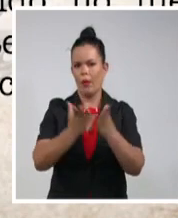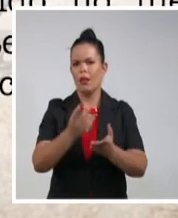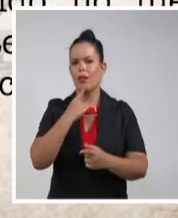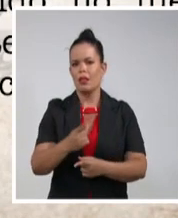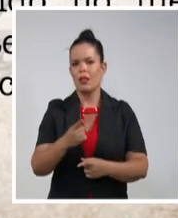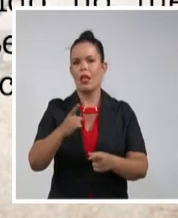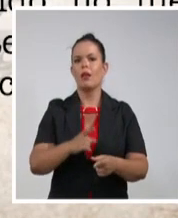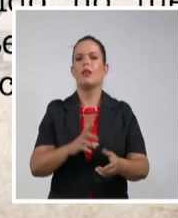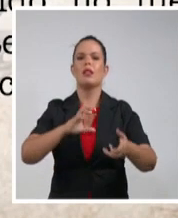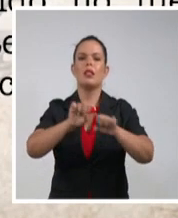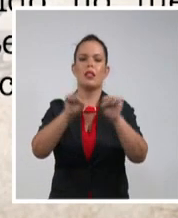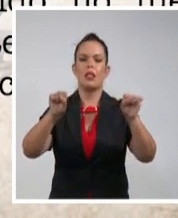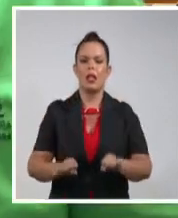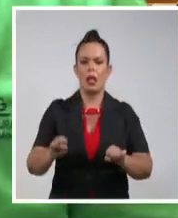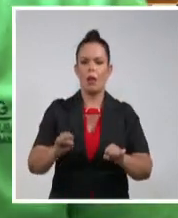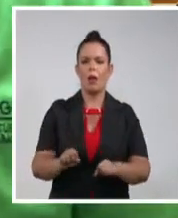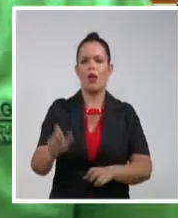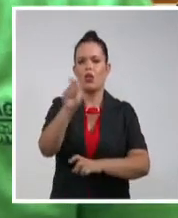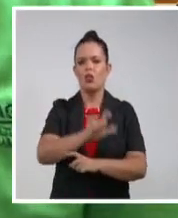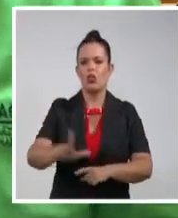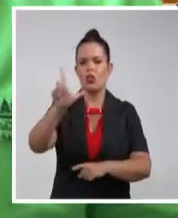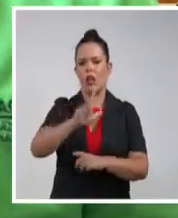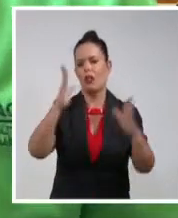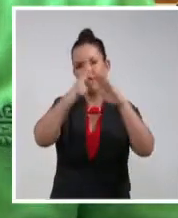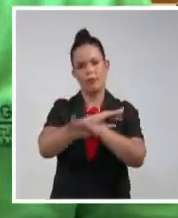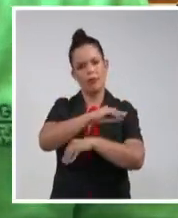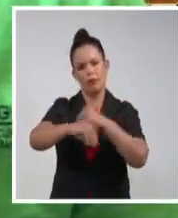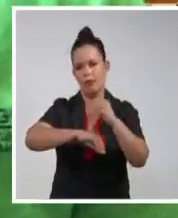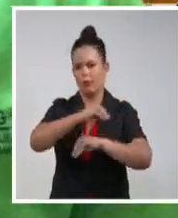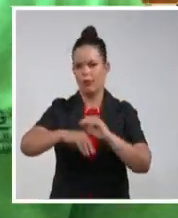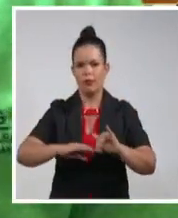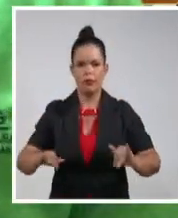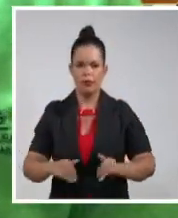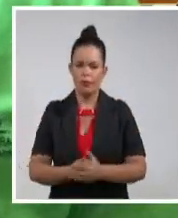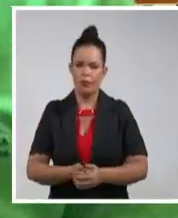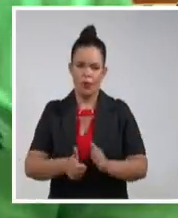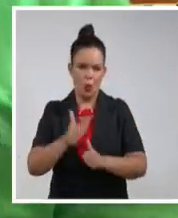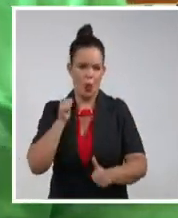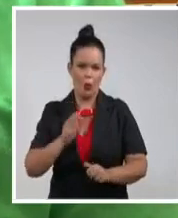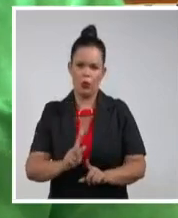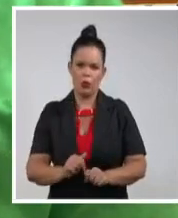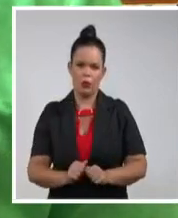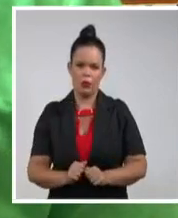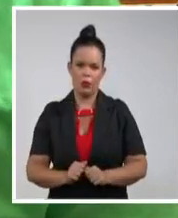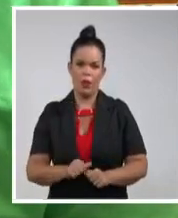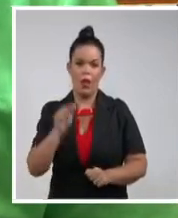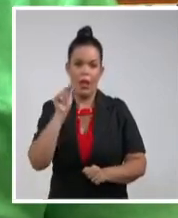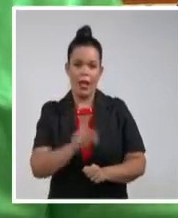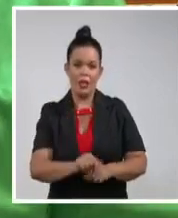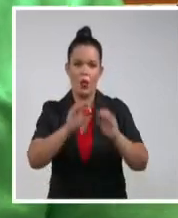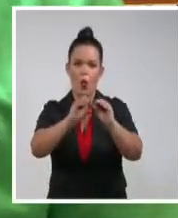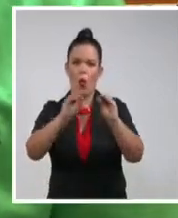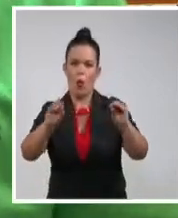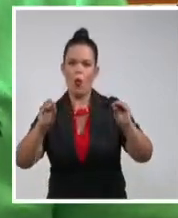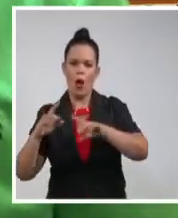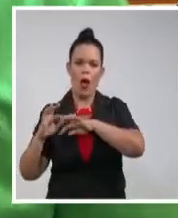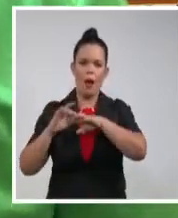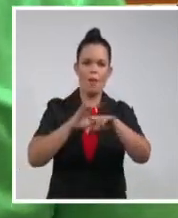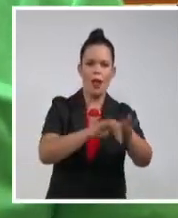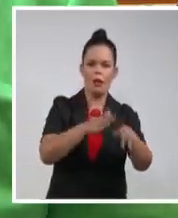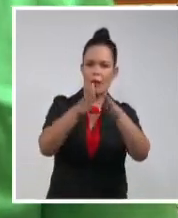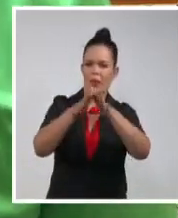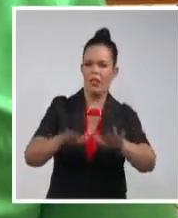refrenda la Constitución es irrevocable. Y a él le explicamos que eso no convoca una marcha pacífica. Lo que están buscando